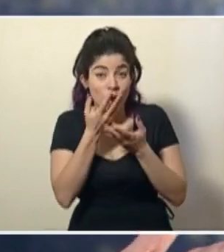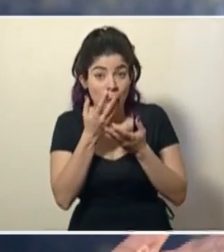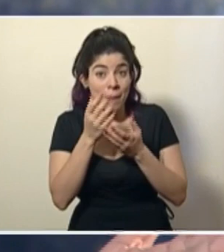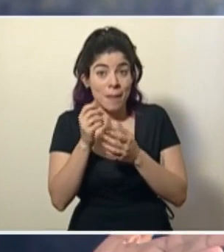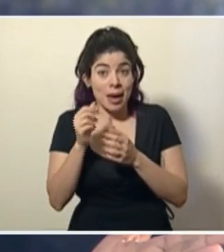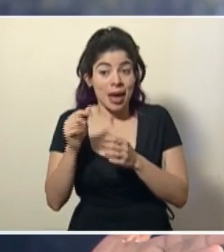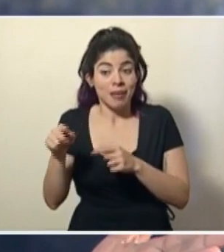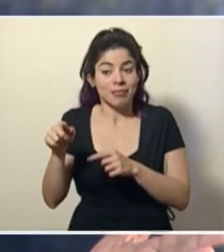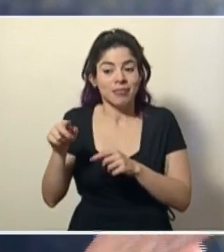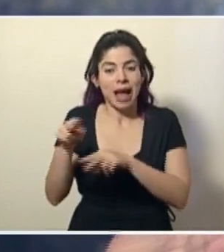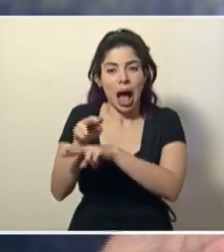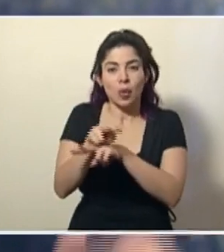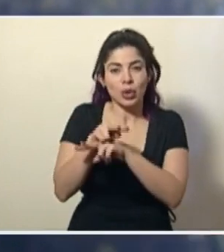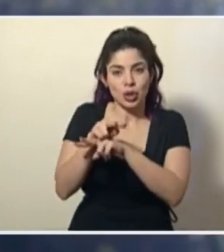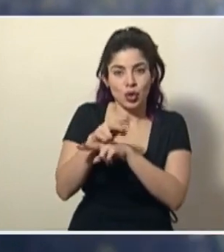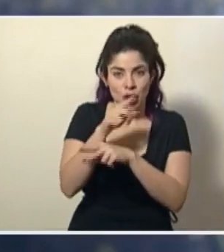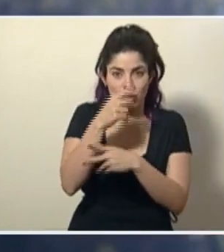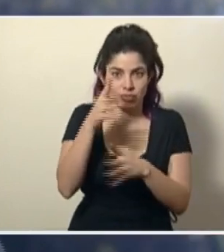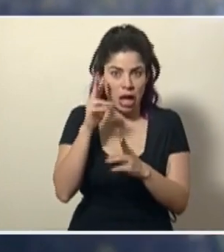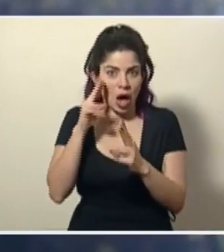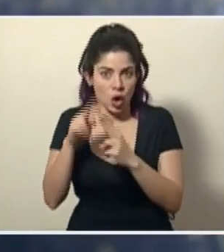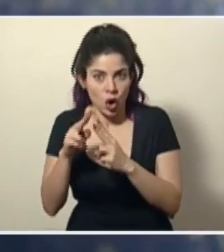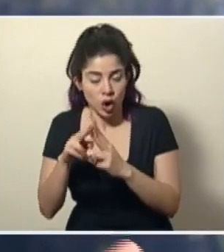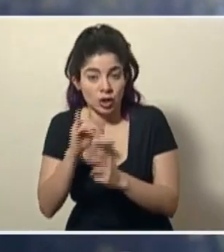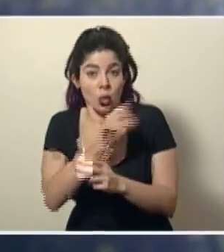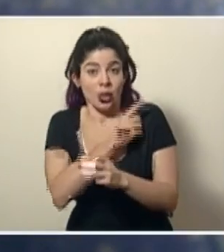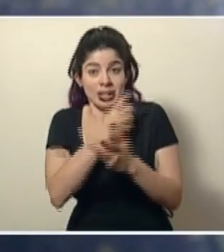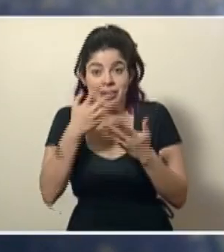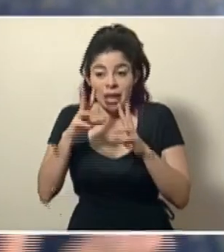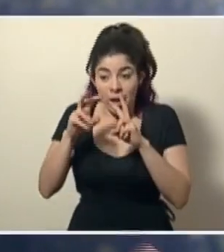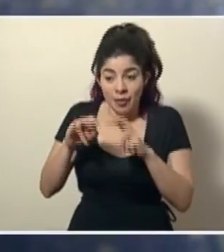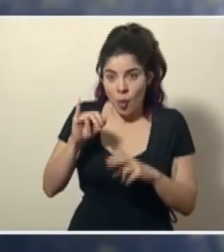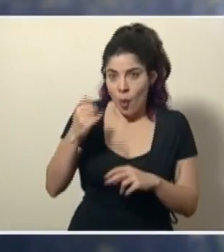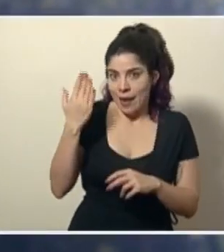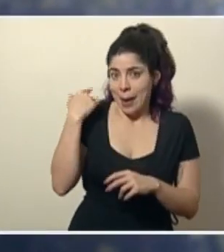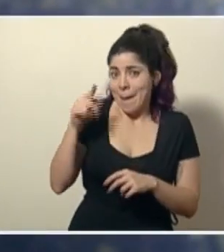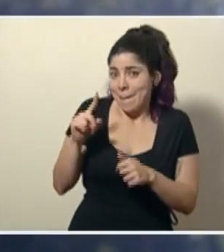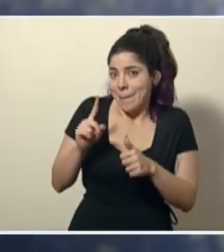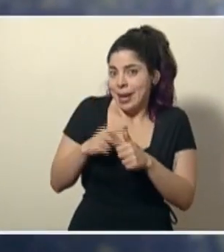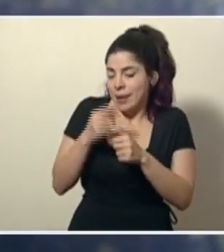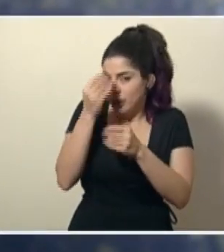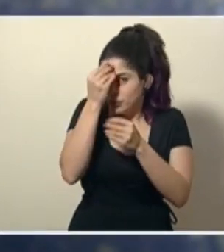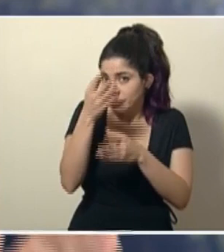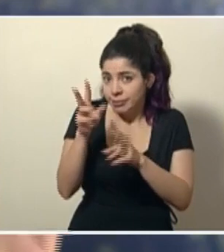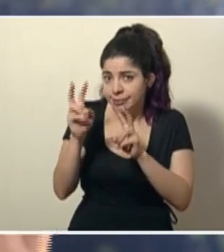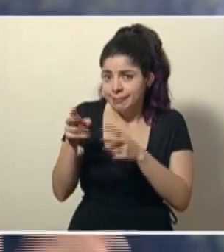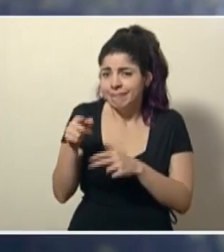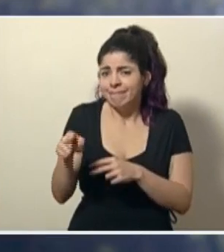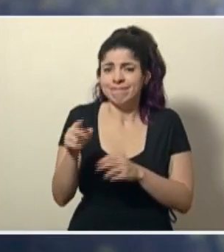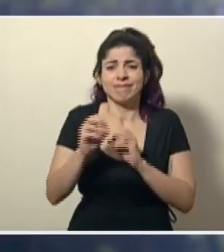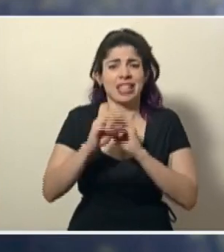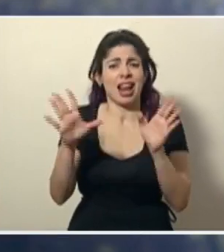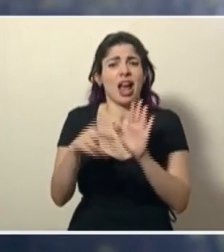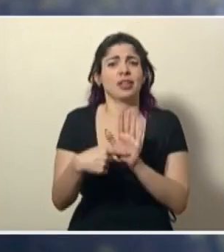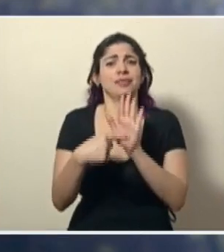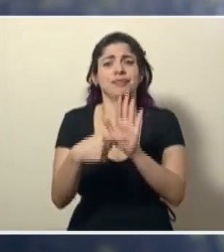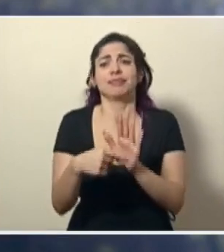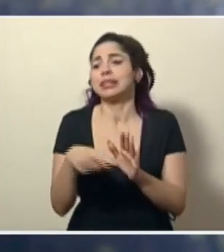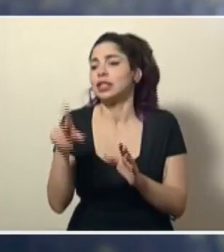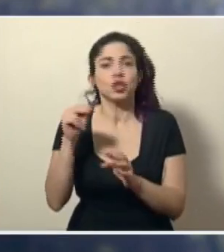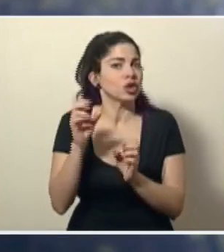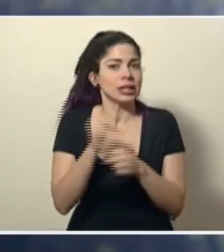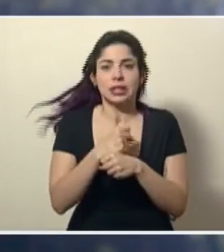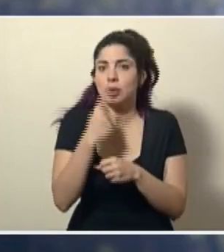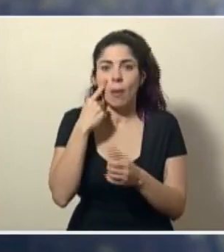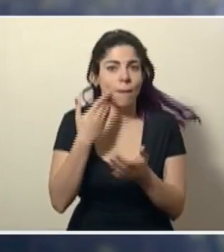usted conoce y que la Junta Directiva revisó el jueves anterior, que es el primer informe sobre este tema, evidencia que no se hicieron